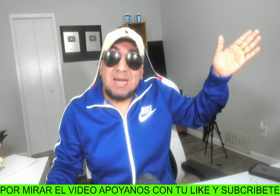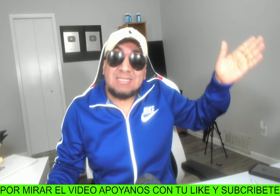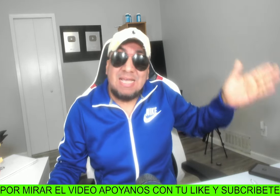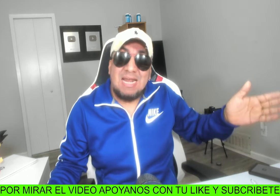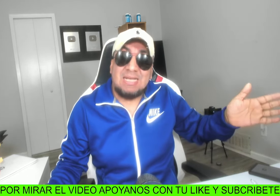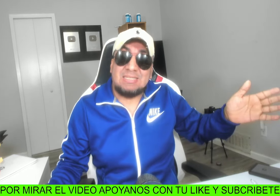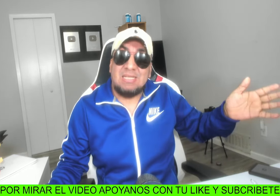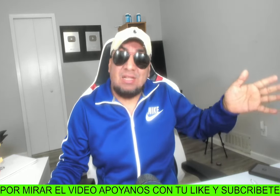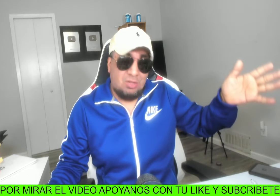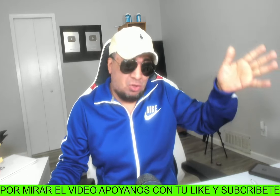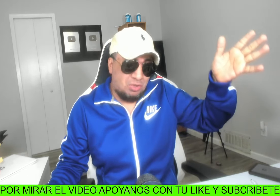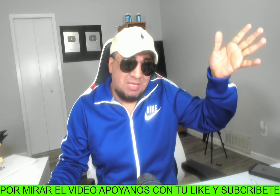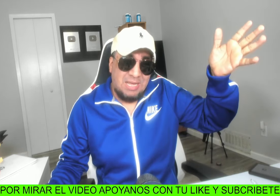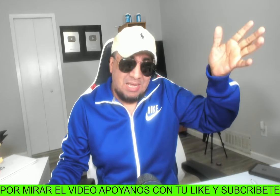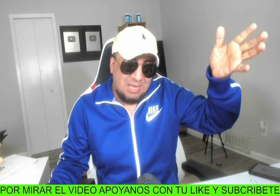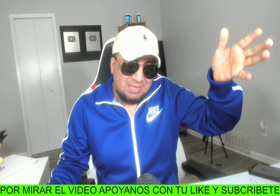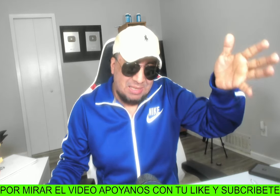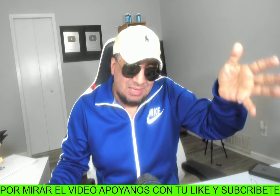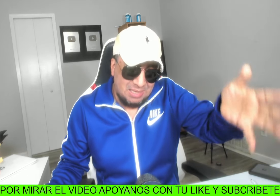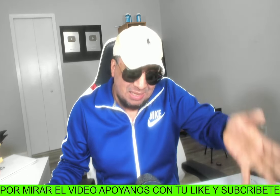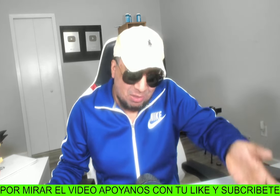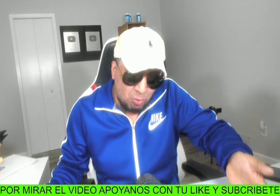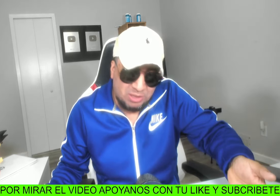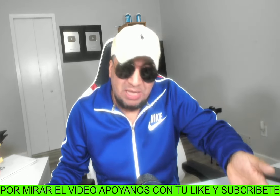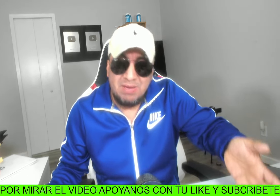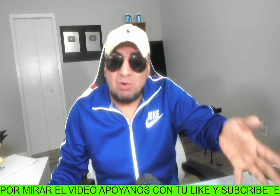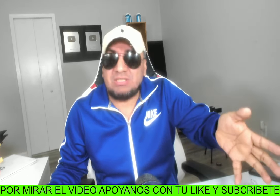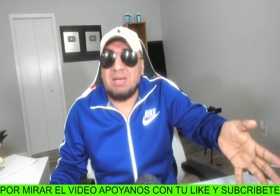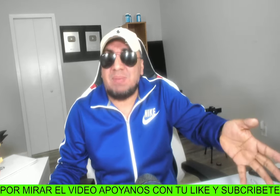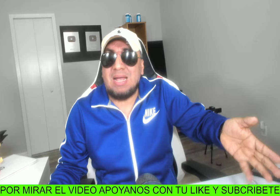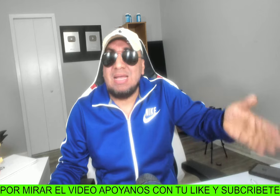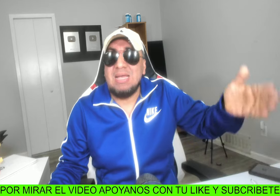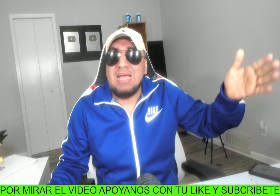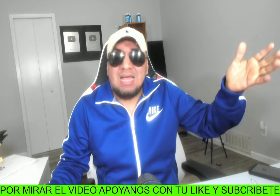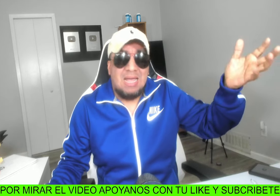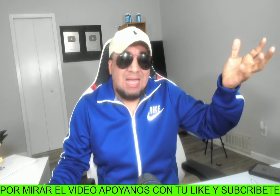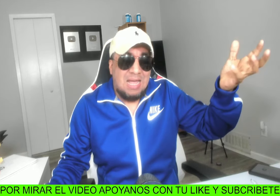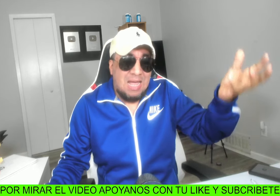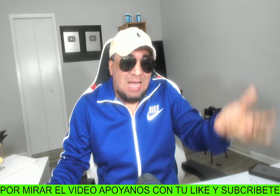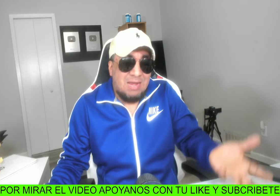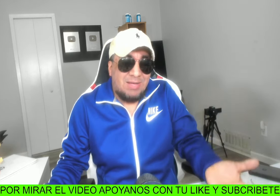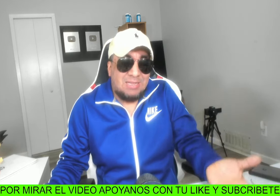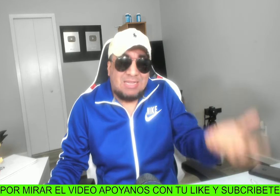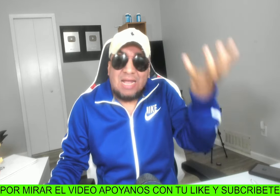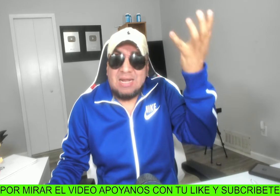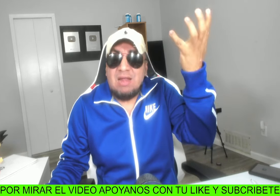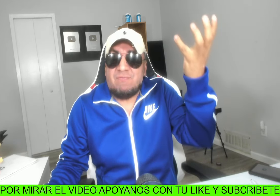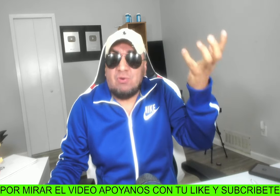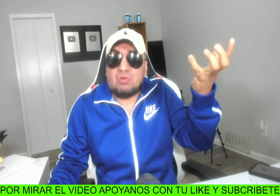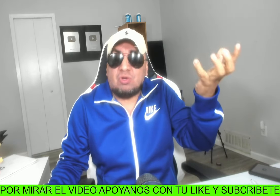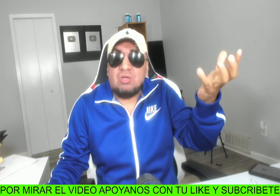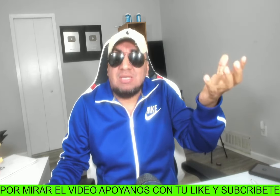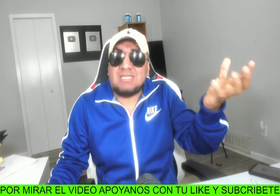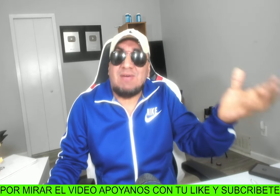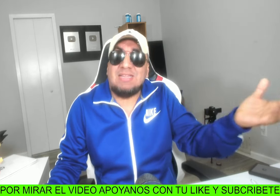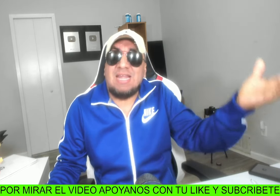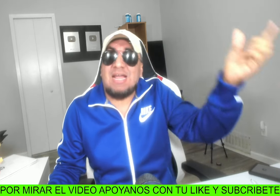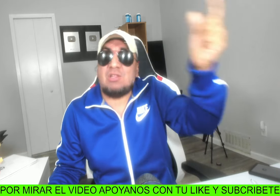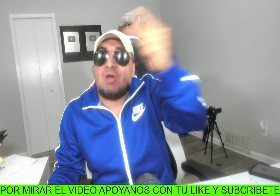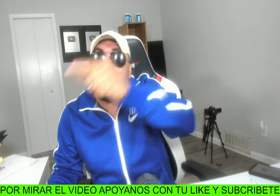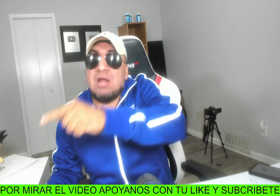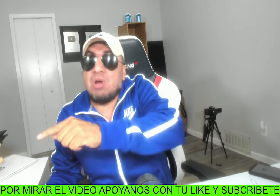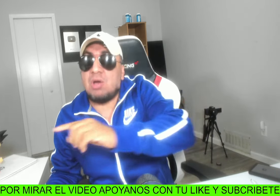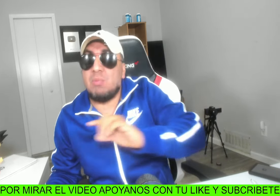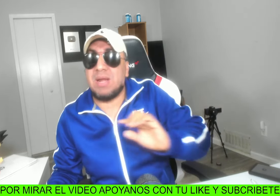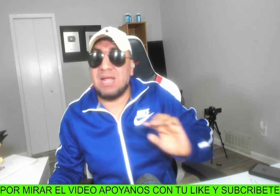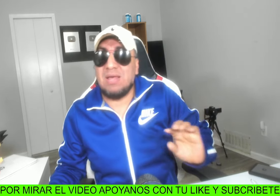las parcelas donde cultivan o siembra, al levantar el fruto se van